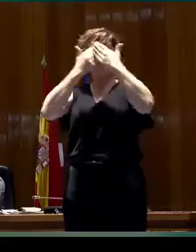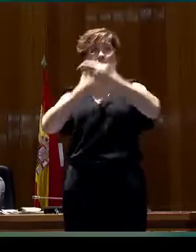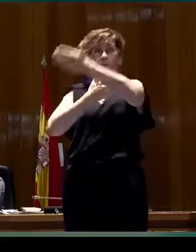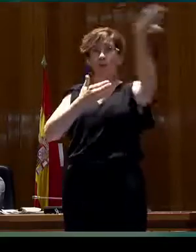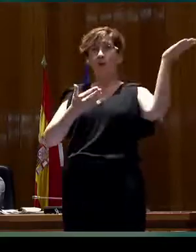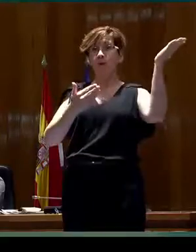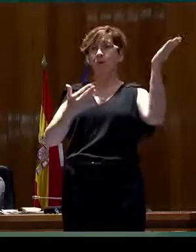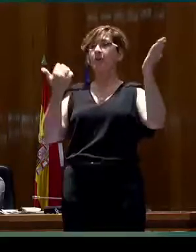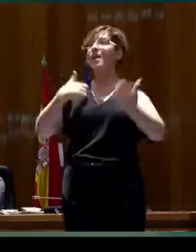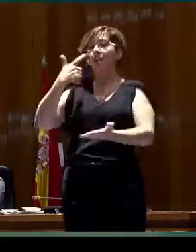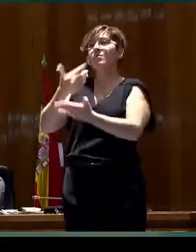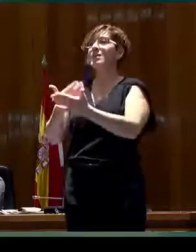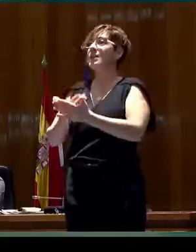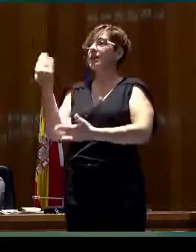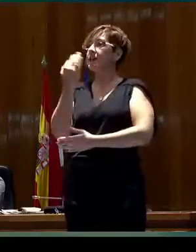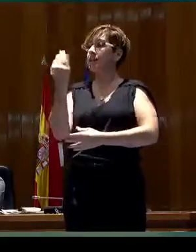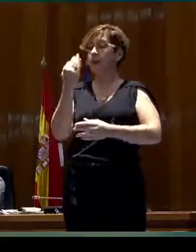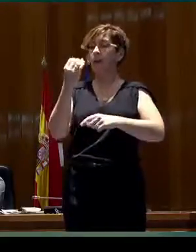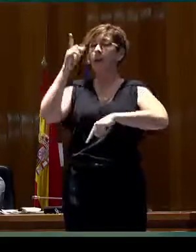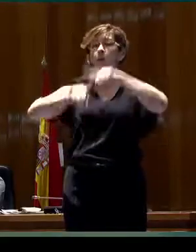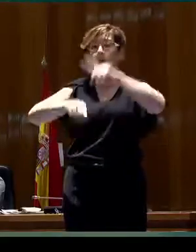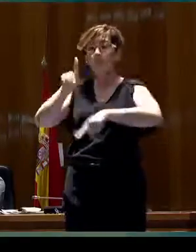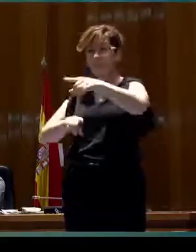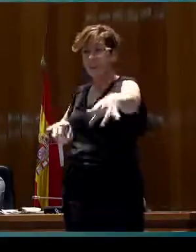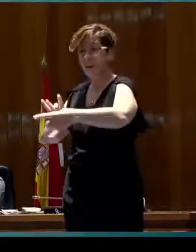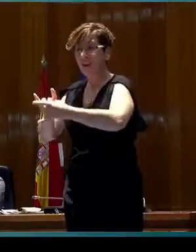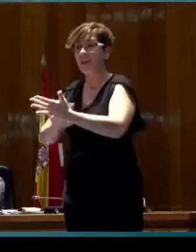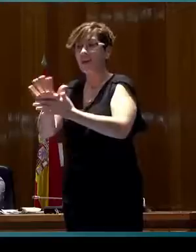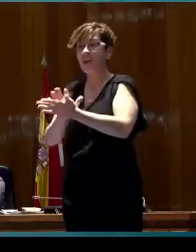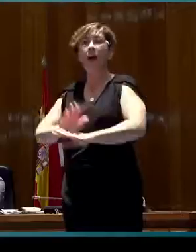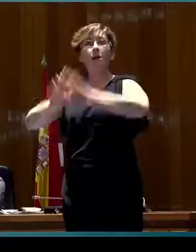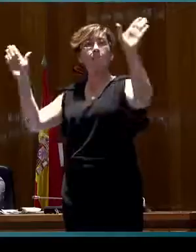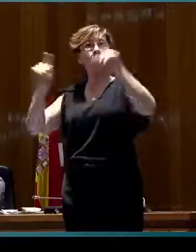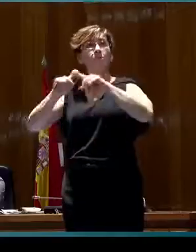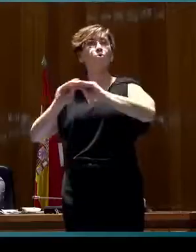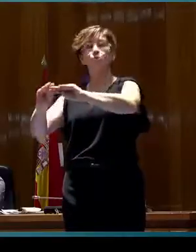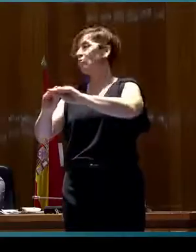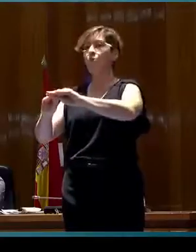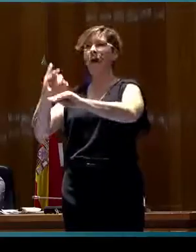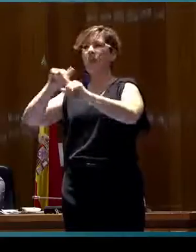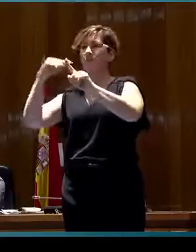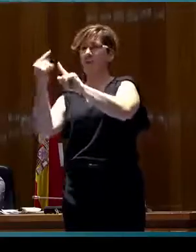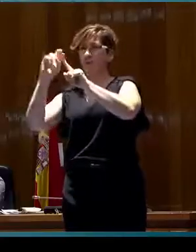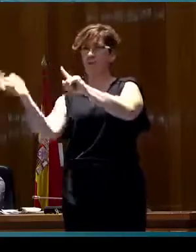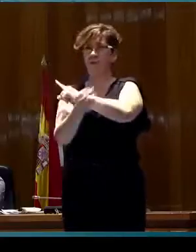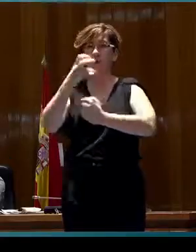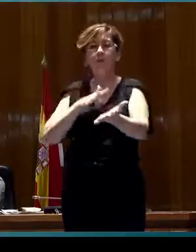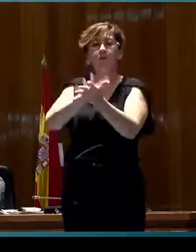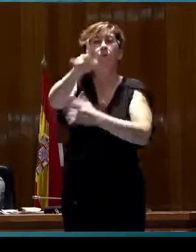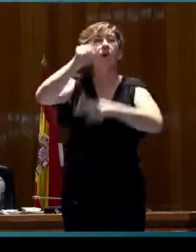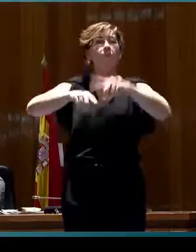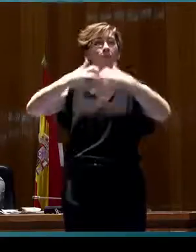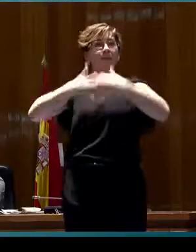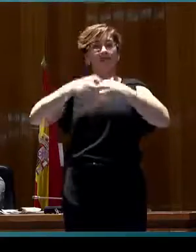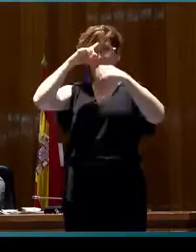obedece a la distinta naturaleza de la lengua de signos. Hay múltiples factores que influyen en una mayor actividad cerebral, por ejemplo,